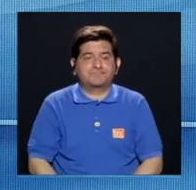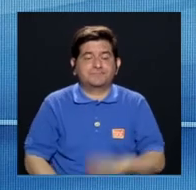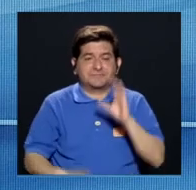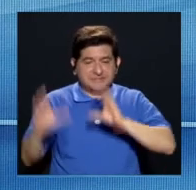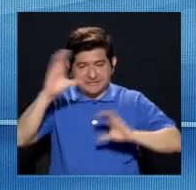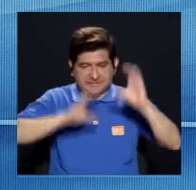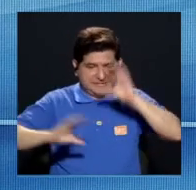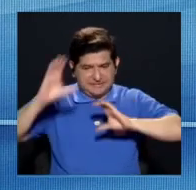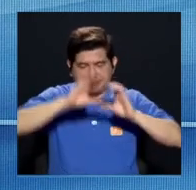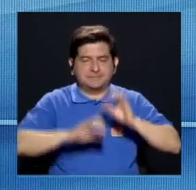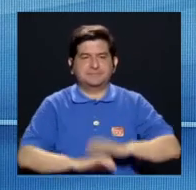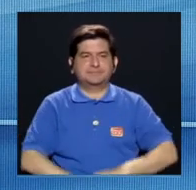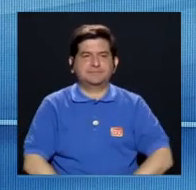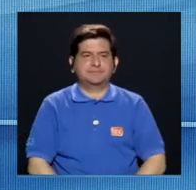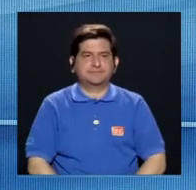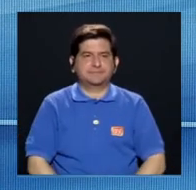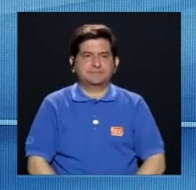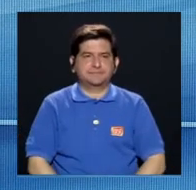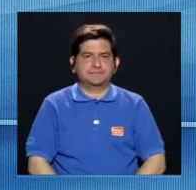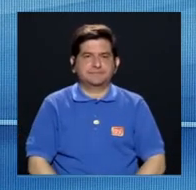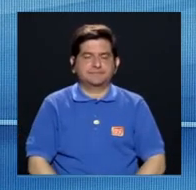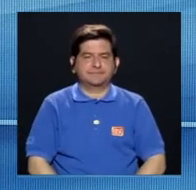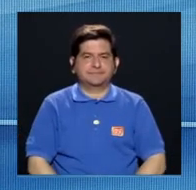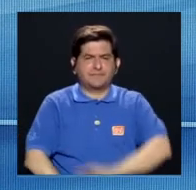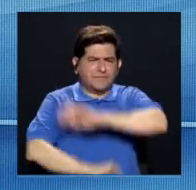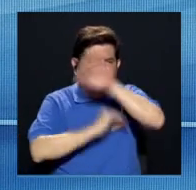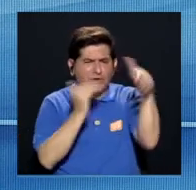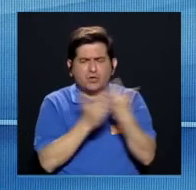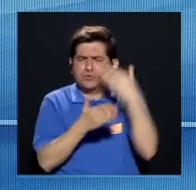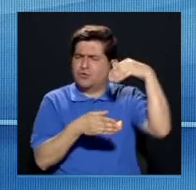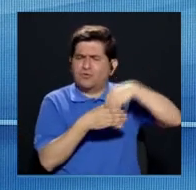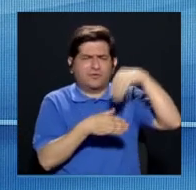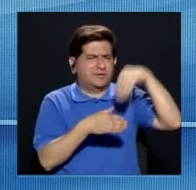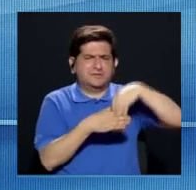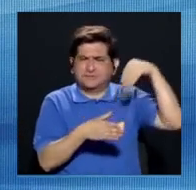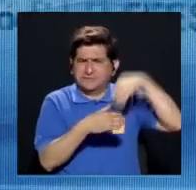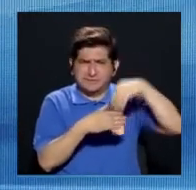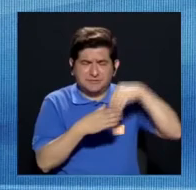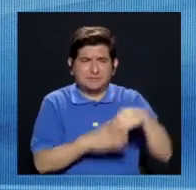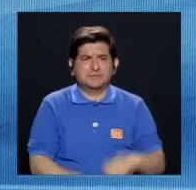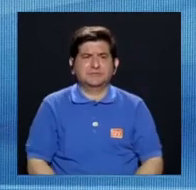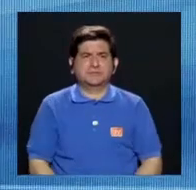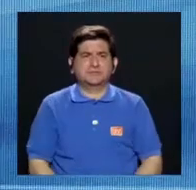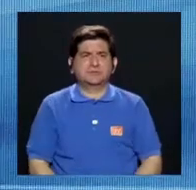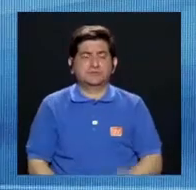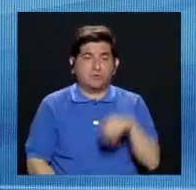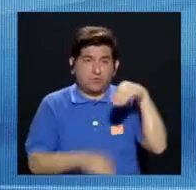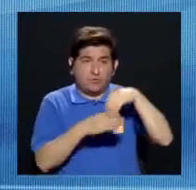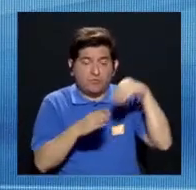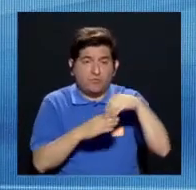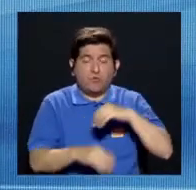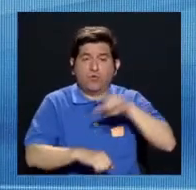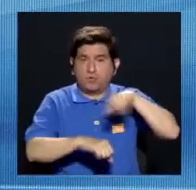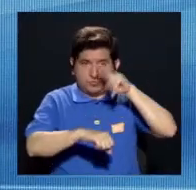en procedimientos científicos. Toda esta inversión en fondos